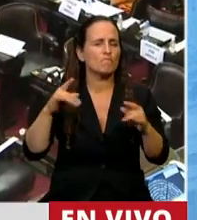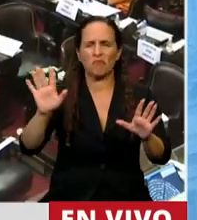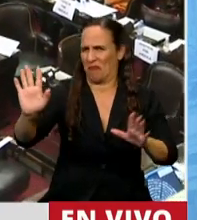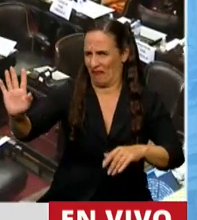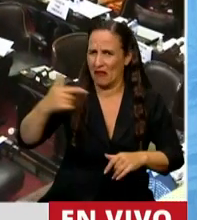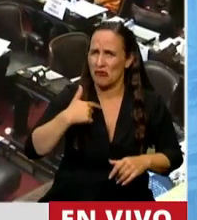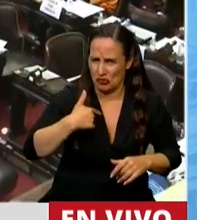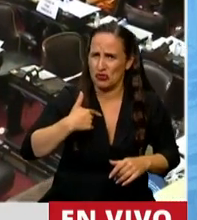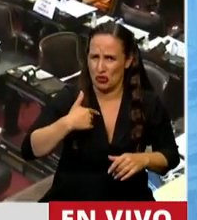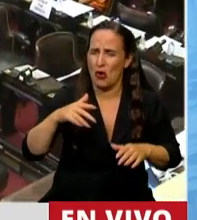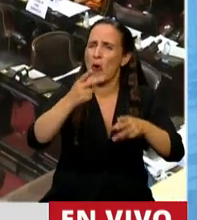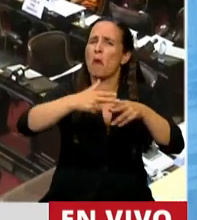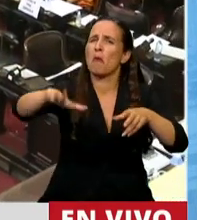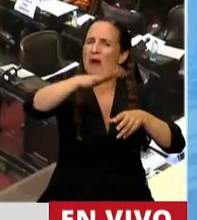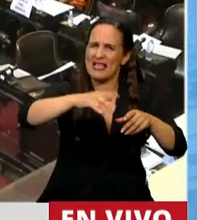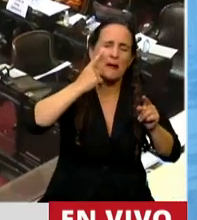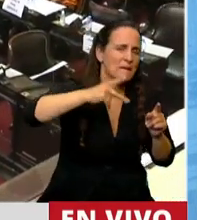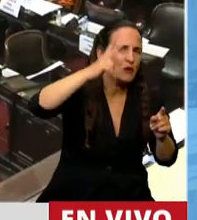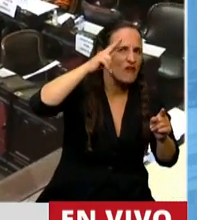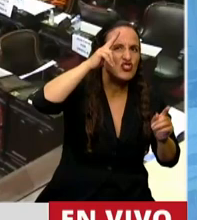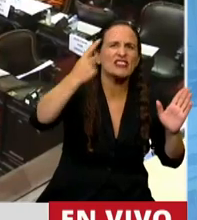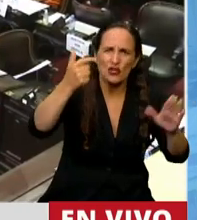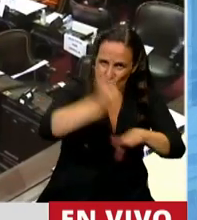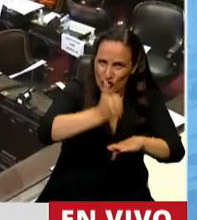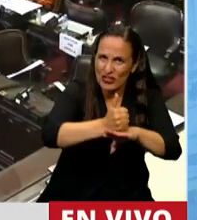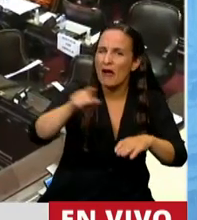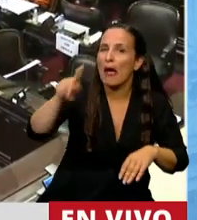No, yo estuve en la plaza desde 1981 y a vos no te vi.